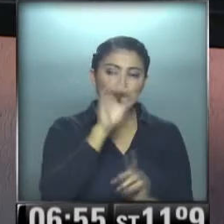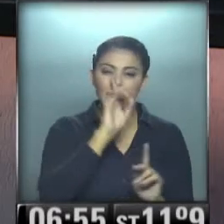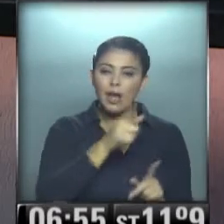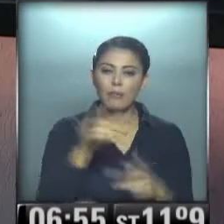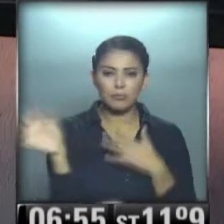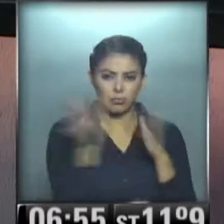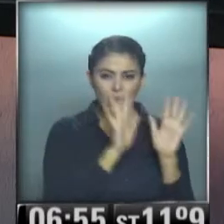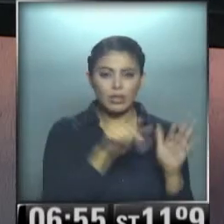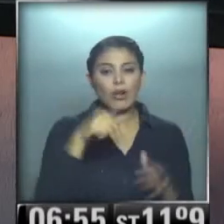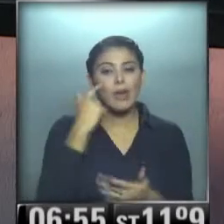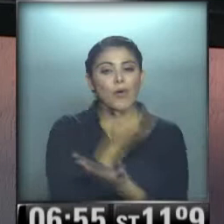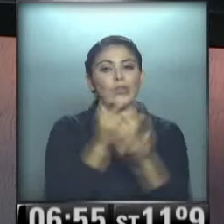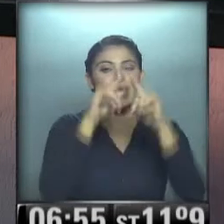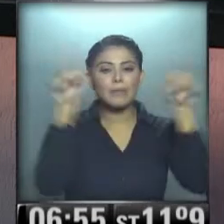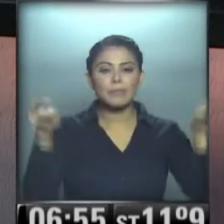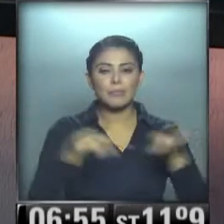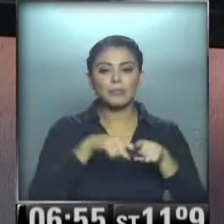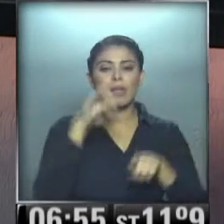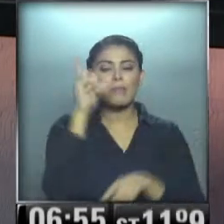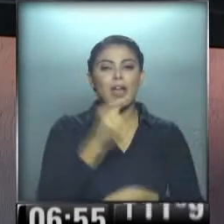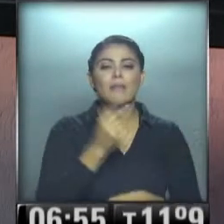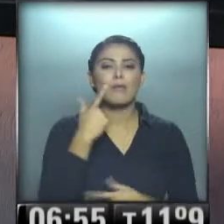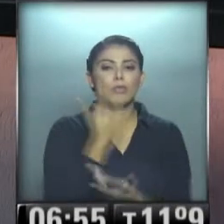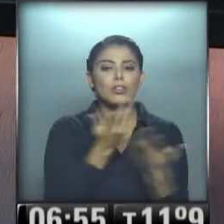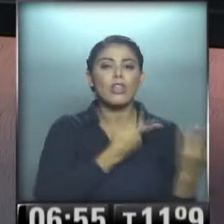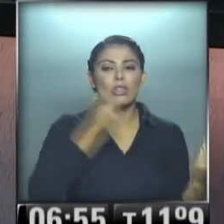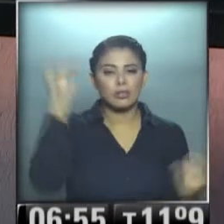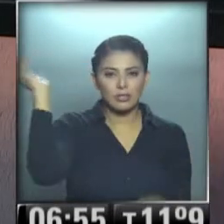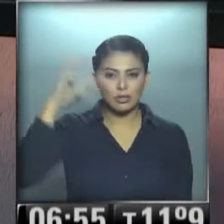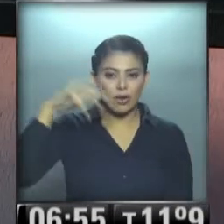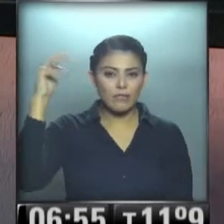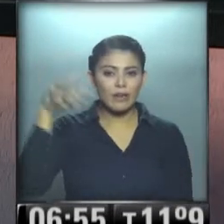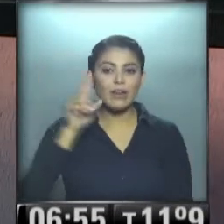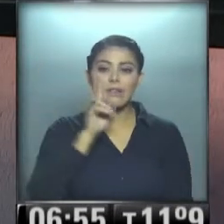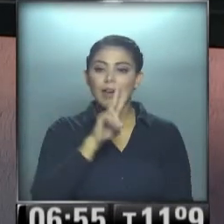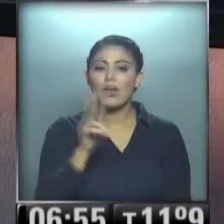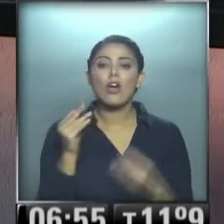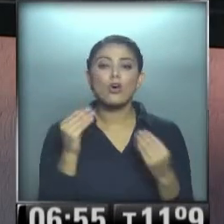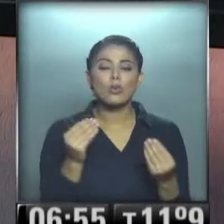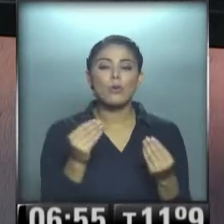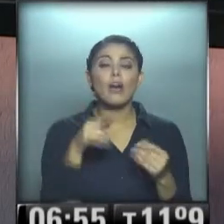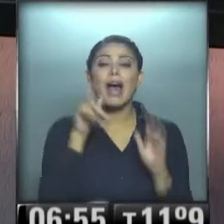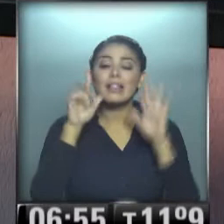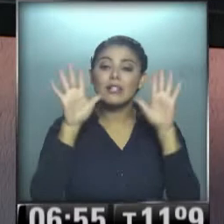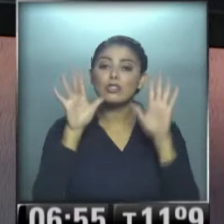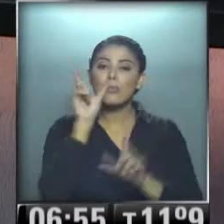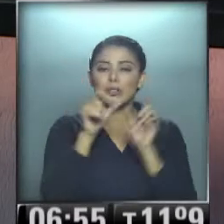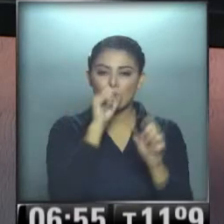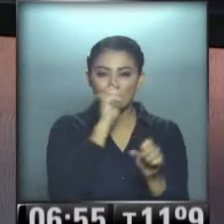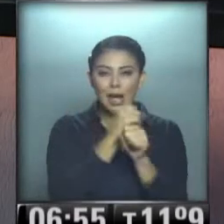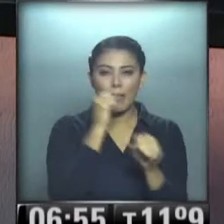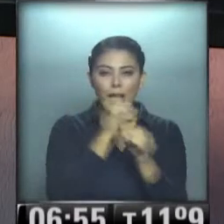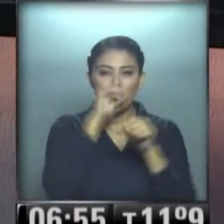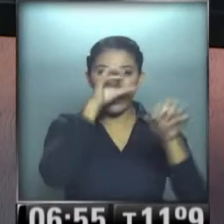ahora los mapas de lluvia del Servicio Meteorológico Nacional para ver cómo viene la mano en cuanto a agua. Atención, la gente del campo,